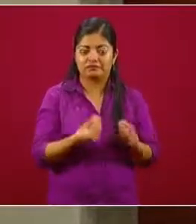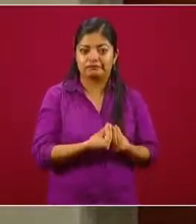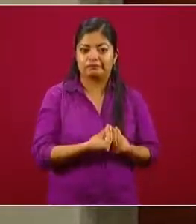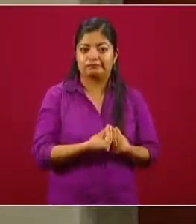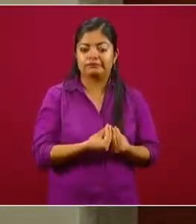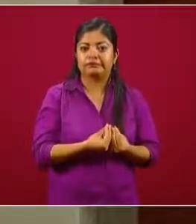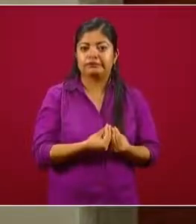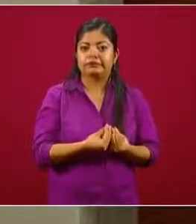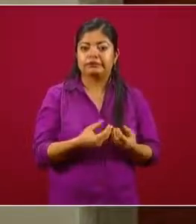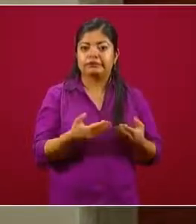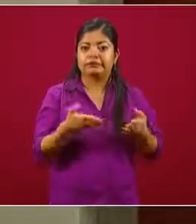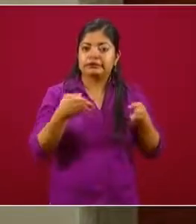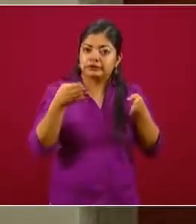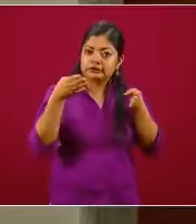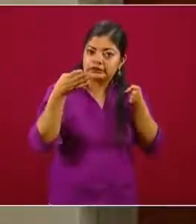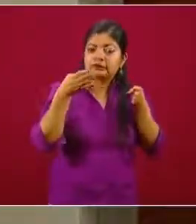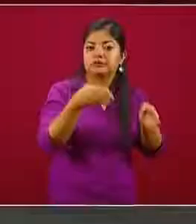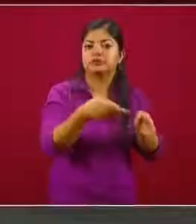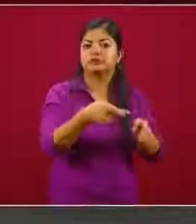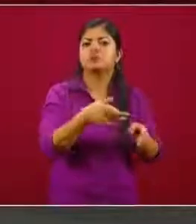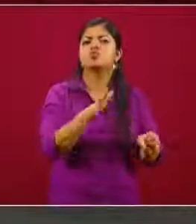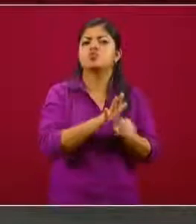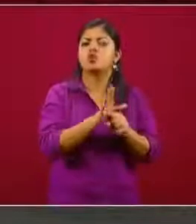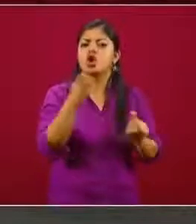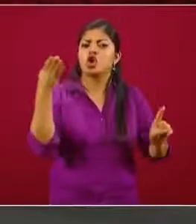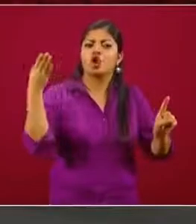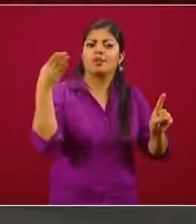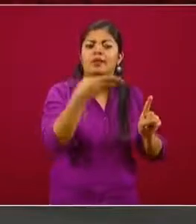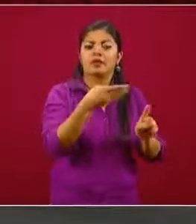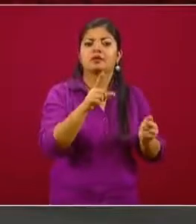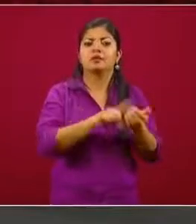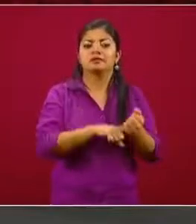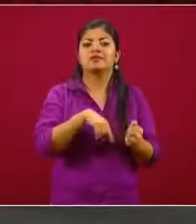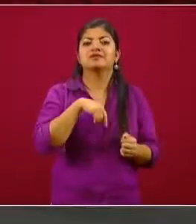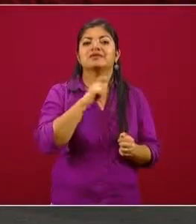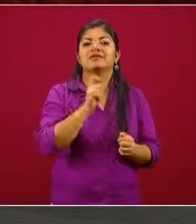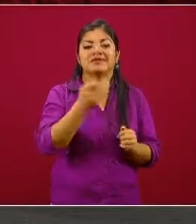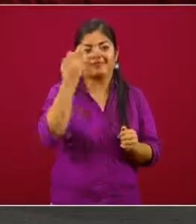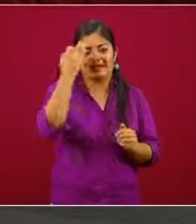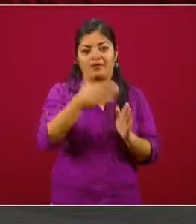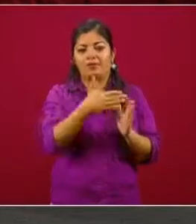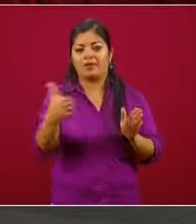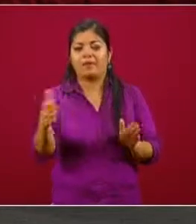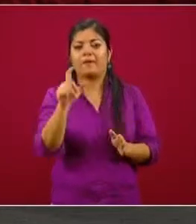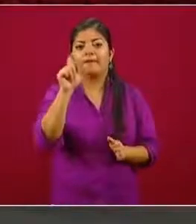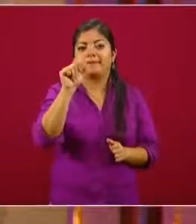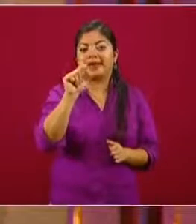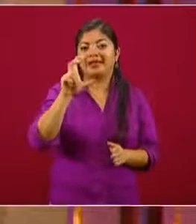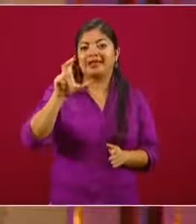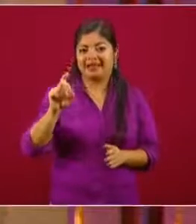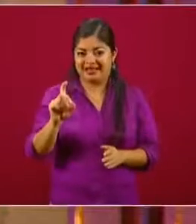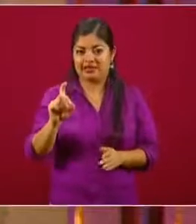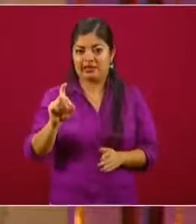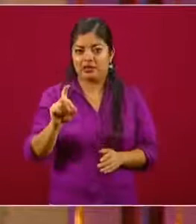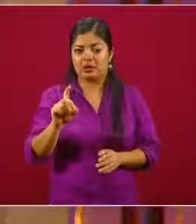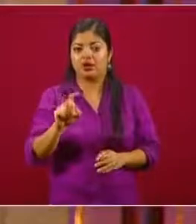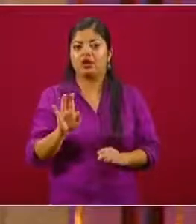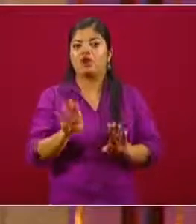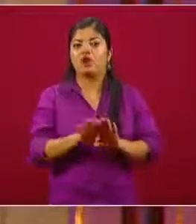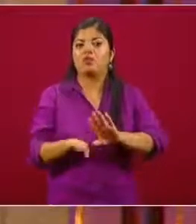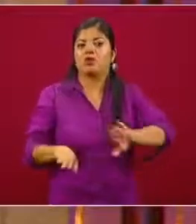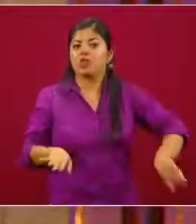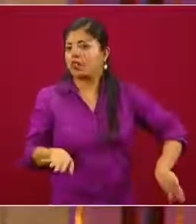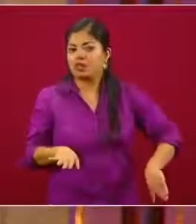enmarca dentro del objetivo de la Agenda 2030, que es no dejar a nadie atrás y no dejar a nadie afuera, y